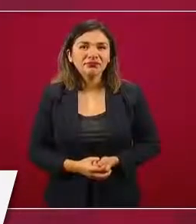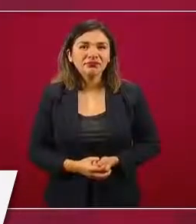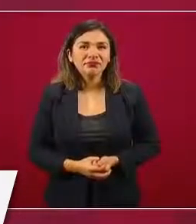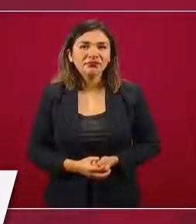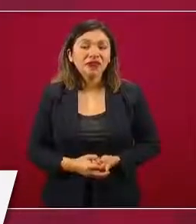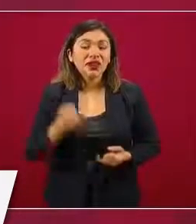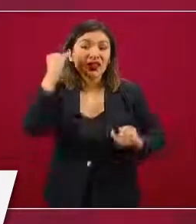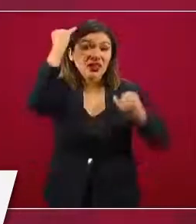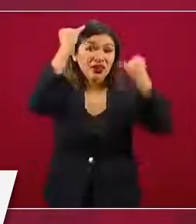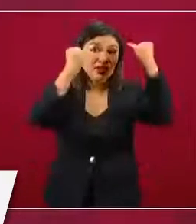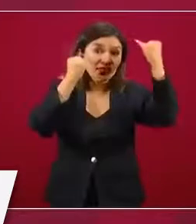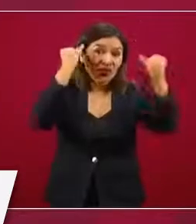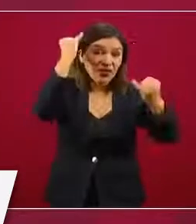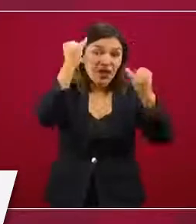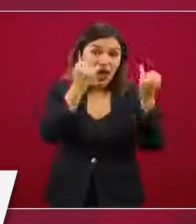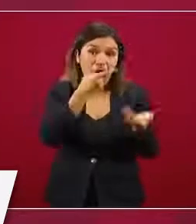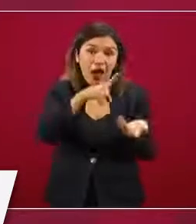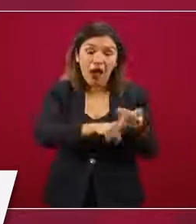Las ideas.